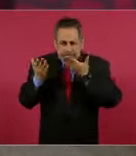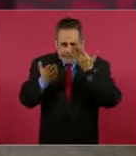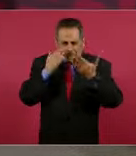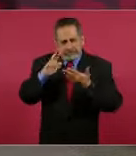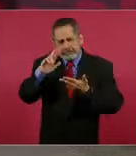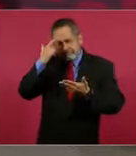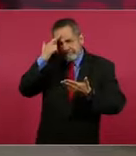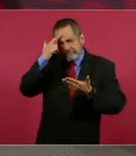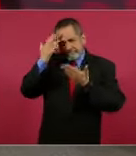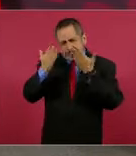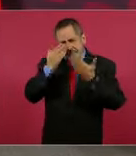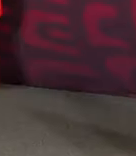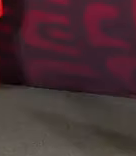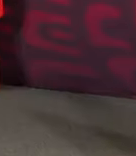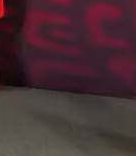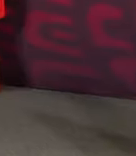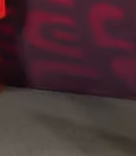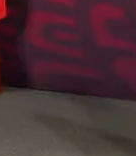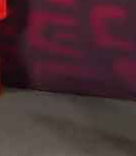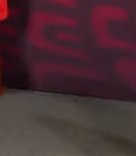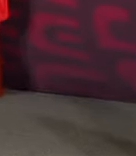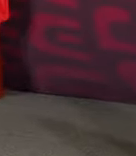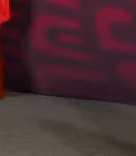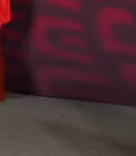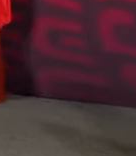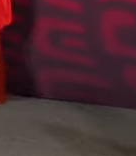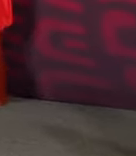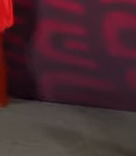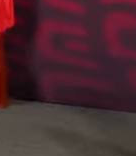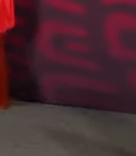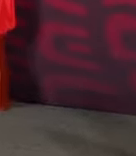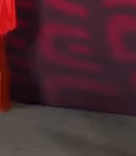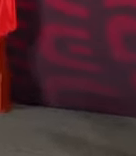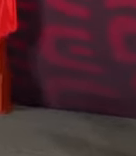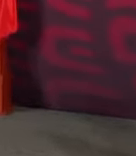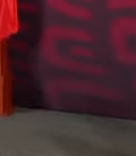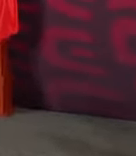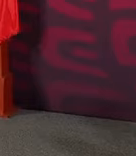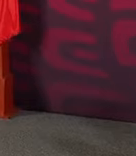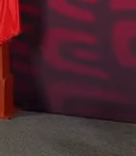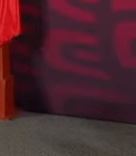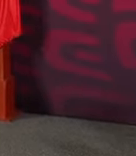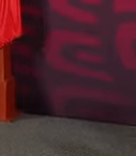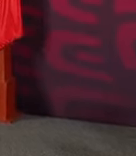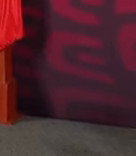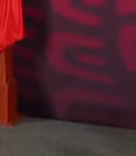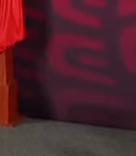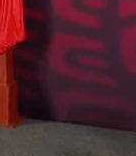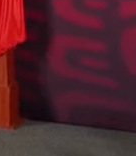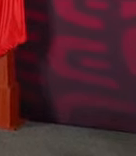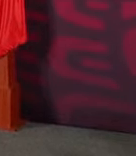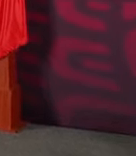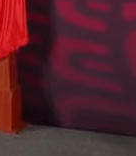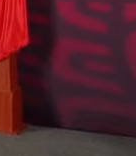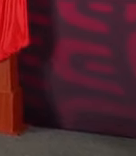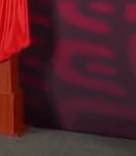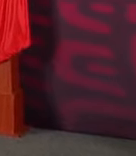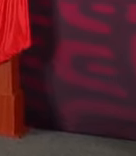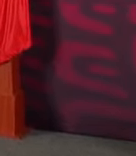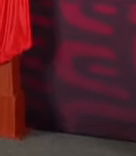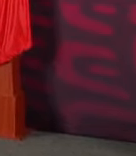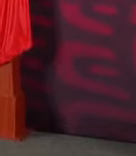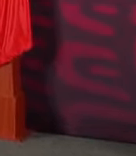Analizar cómo se ha luchado en otros tiempos por la libertad, por la justicia, por la democracia.